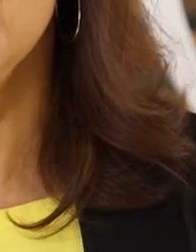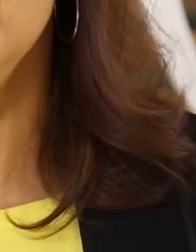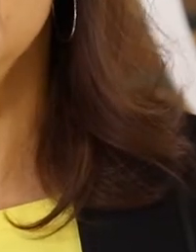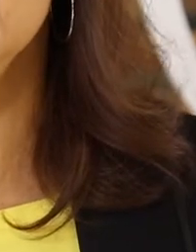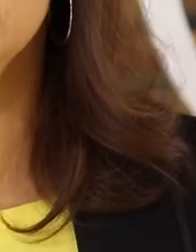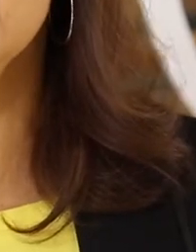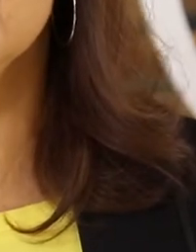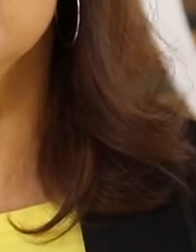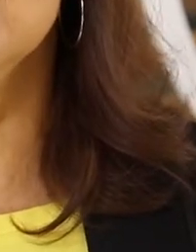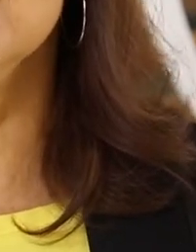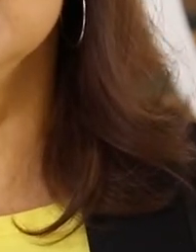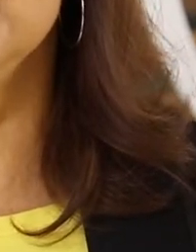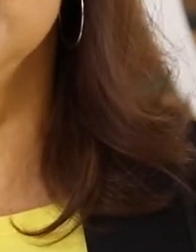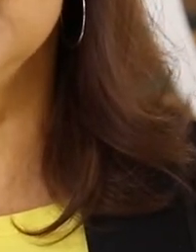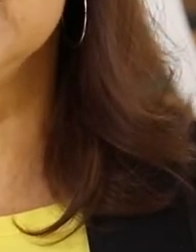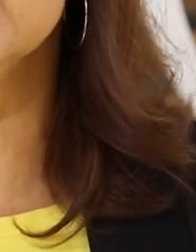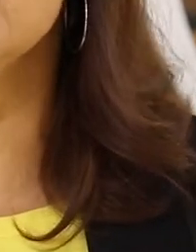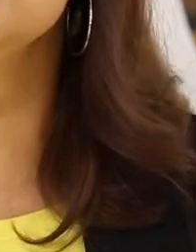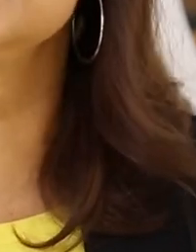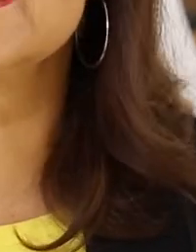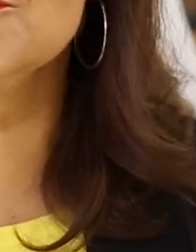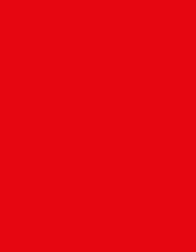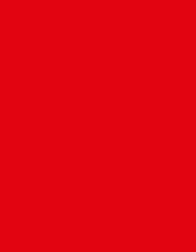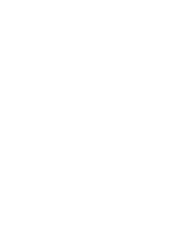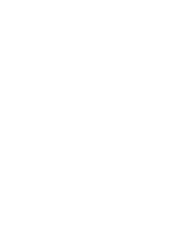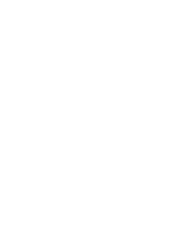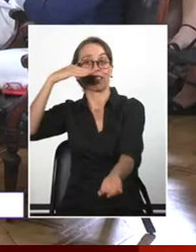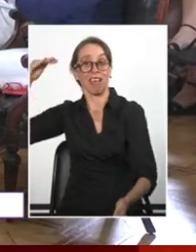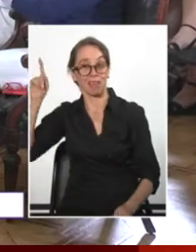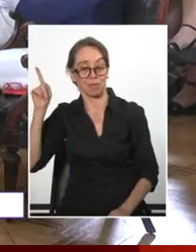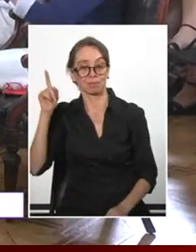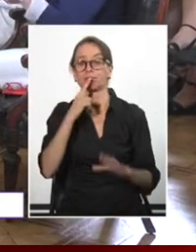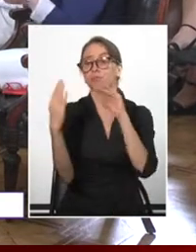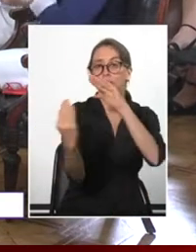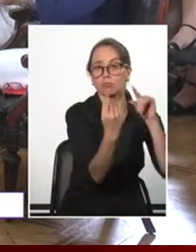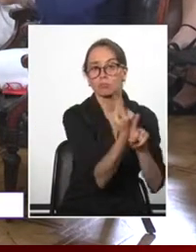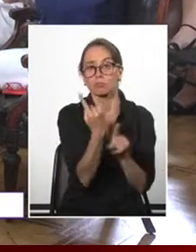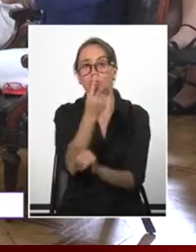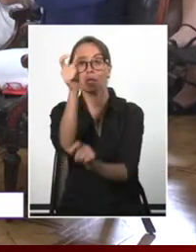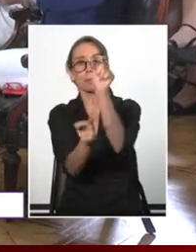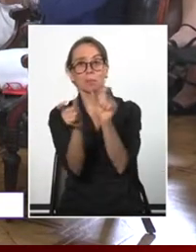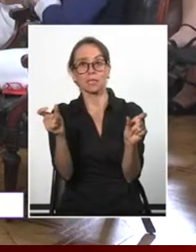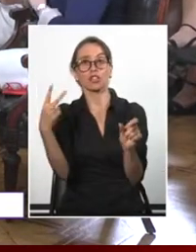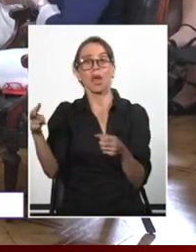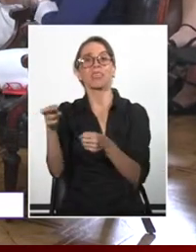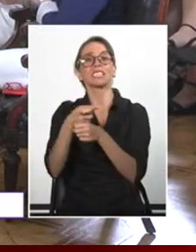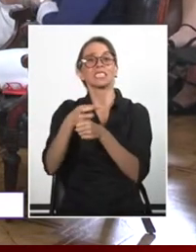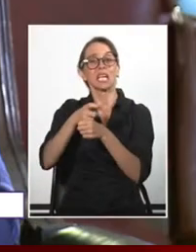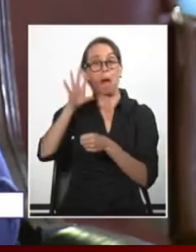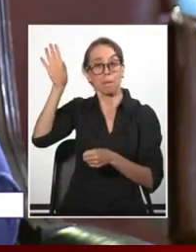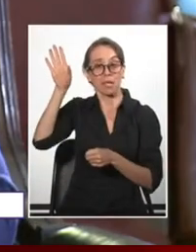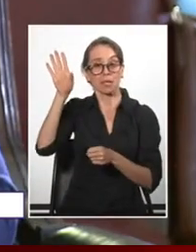femicidio tiene que ver con una cierta frustración de que lamentablemente siempre estamos llegando tarde. En el plano